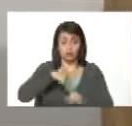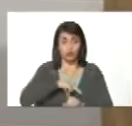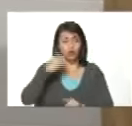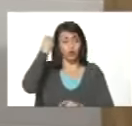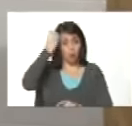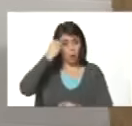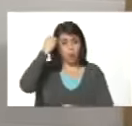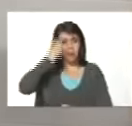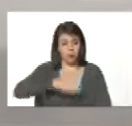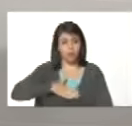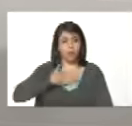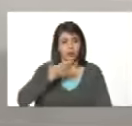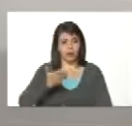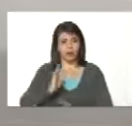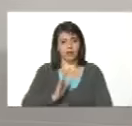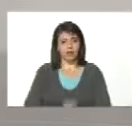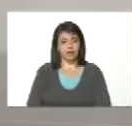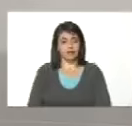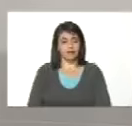opinar.